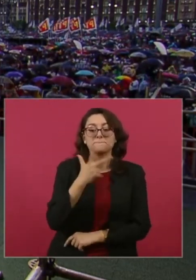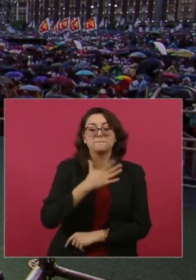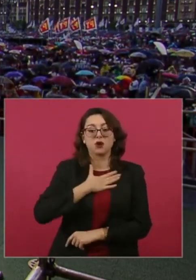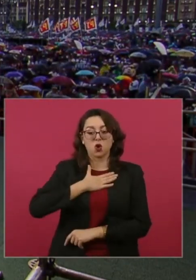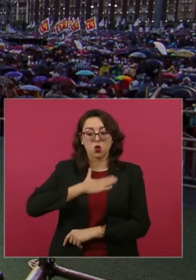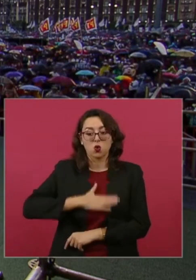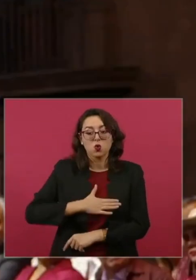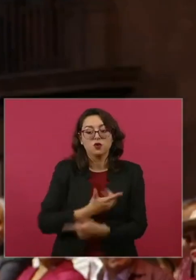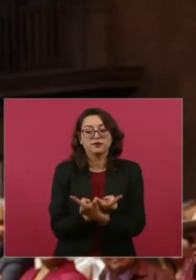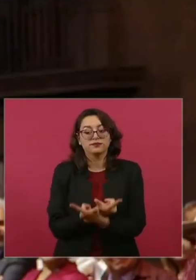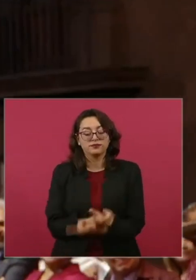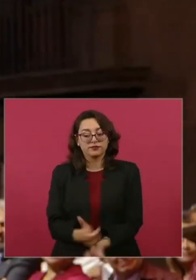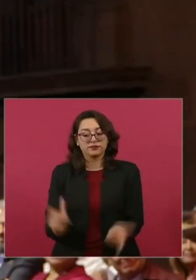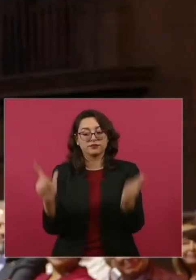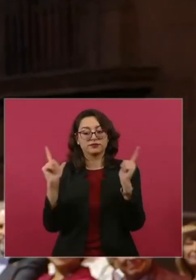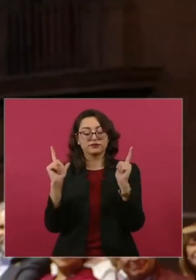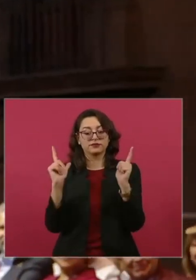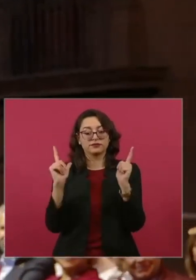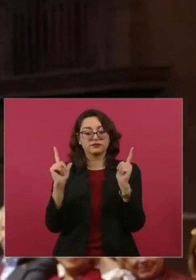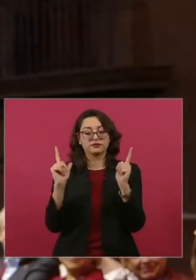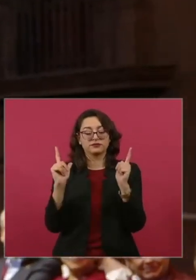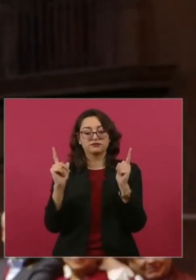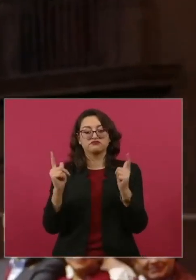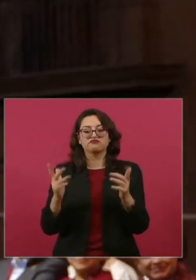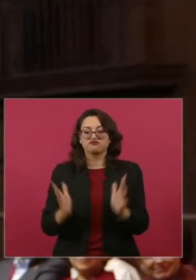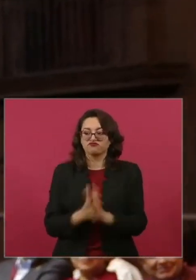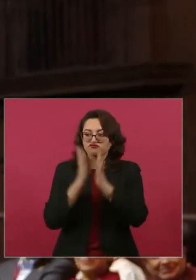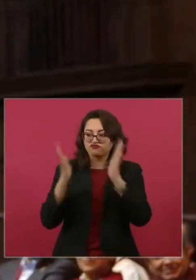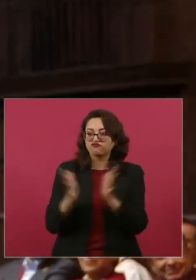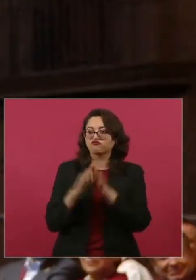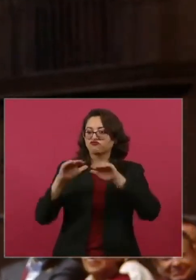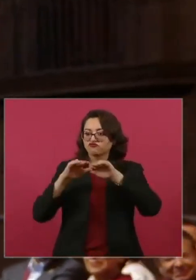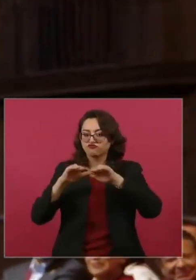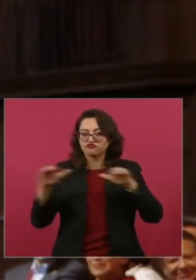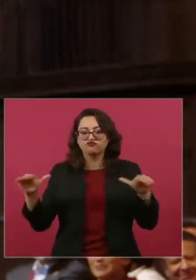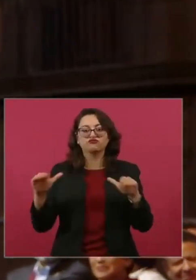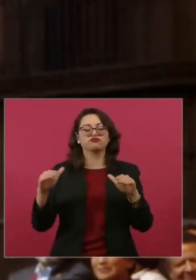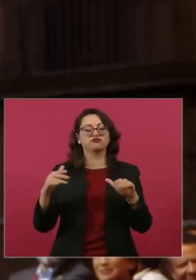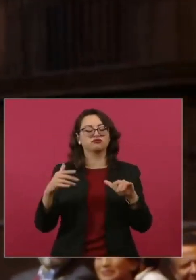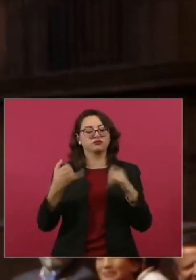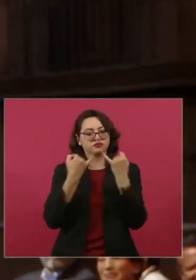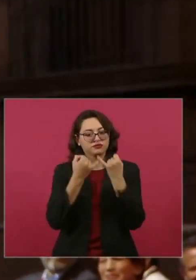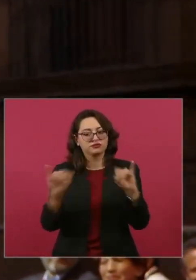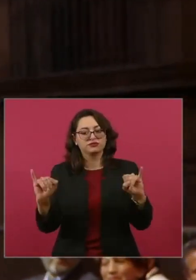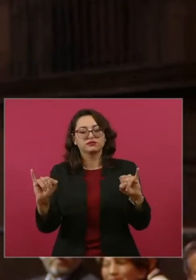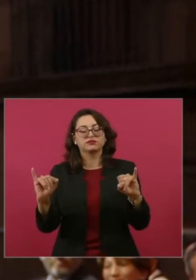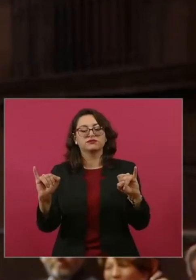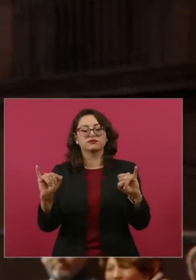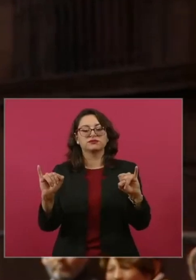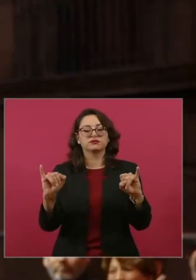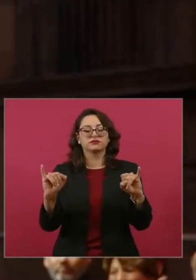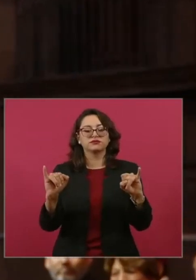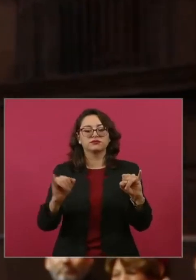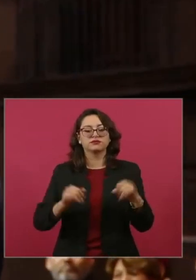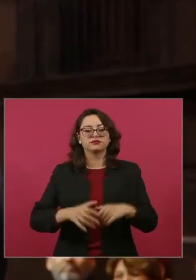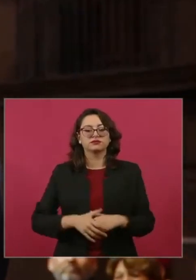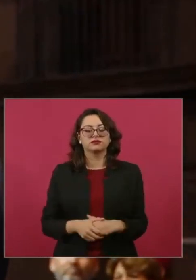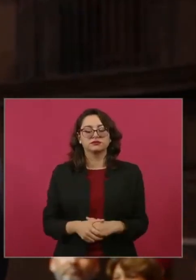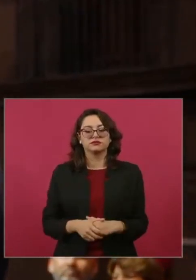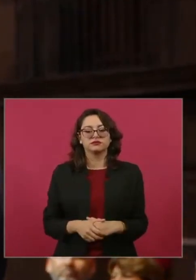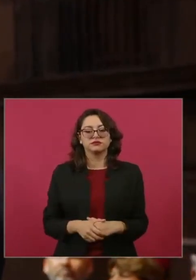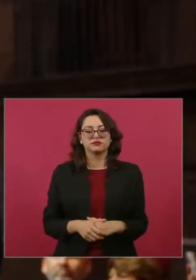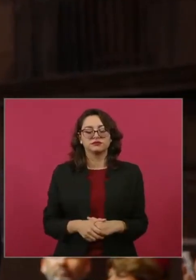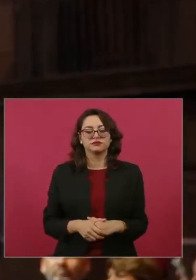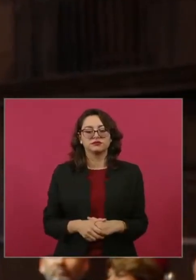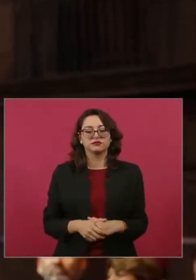get más libre, to a better society, a more just society, más democrática, a more más democratic independiente, a more independent society. La dirección y puesta